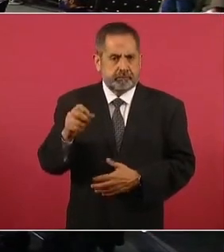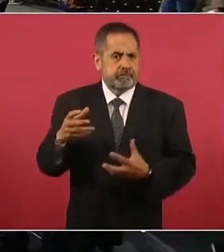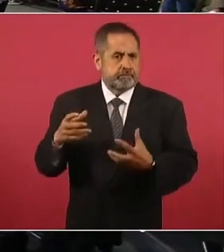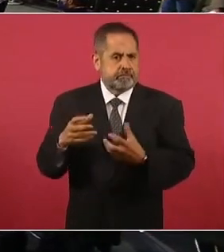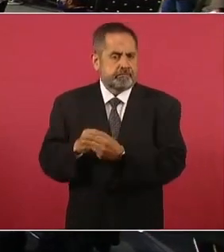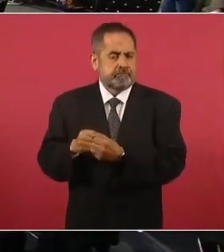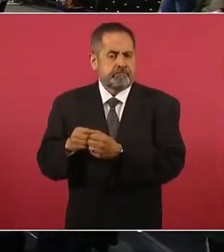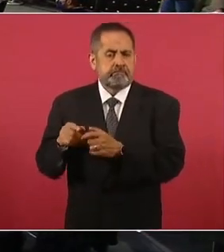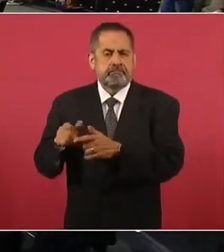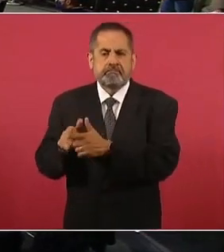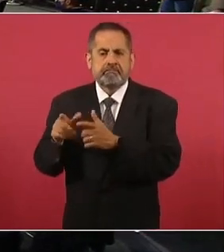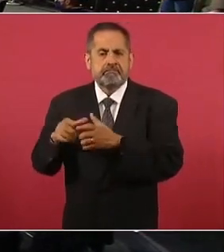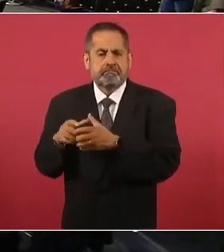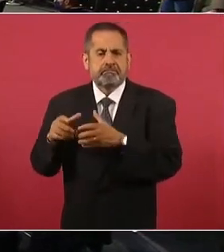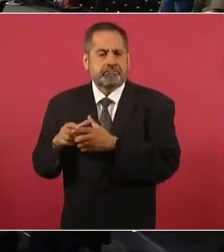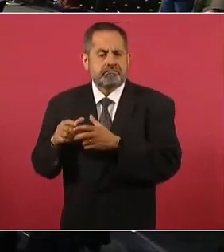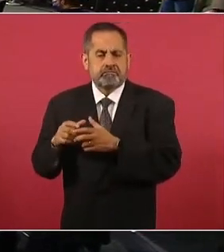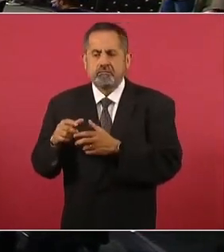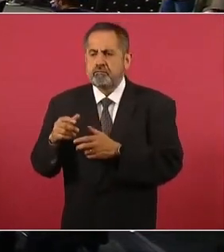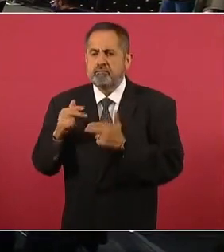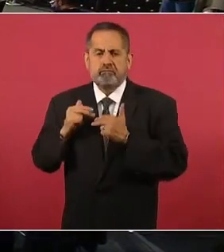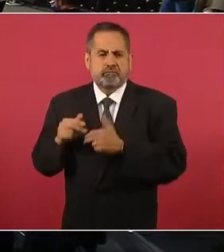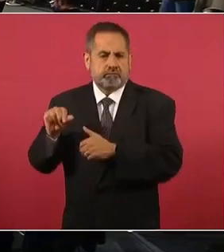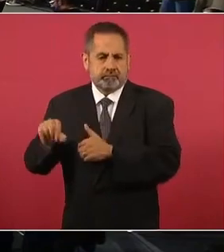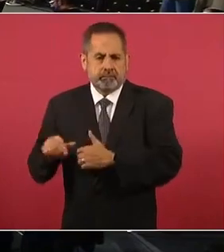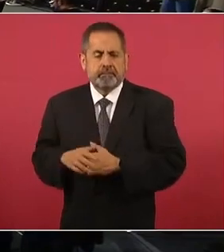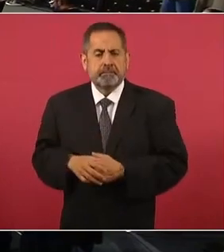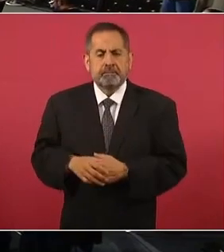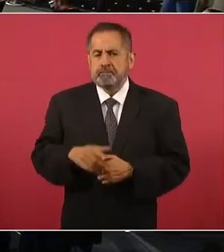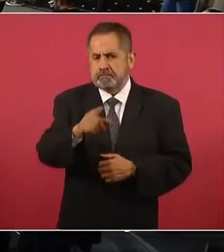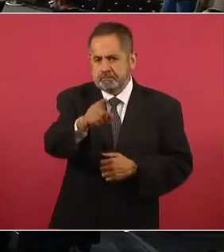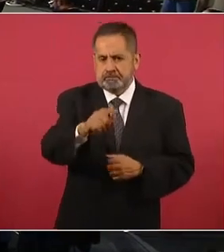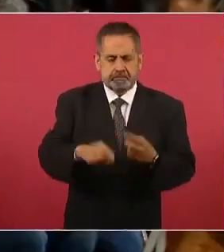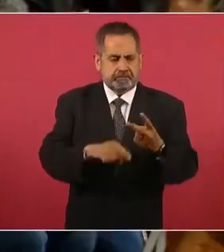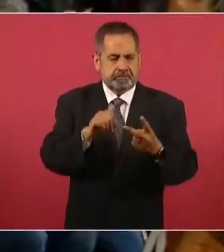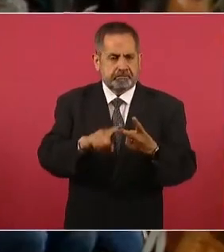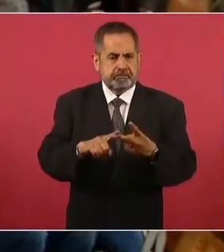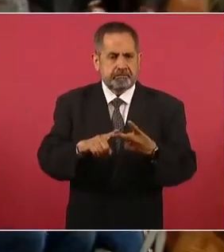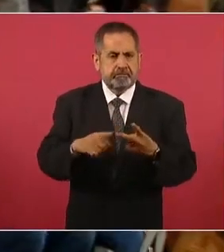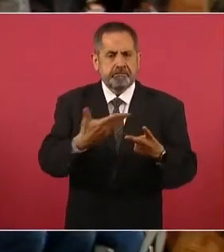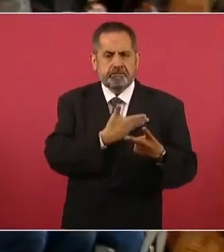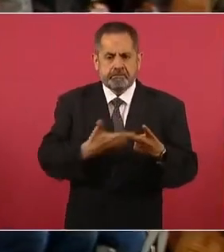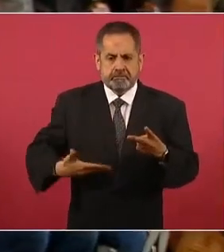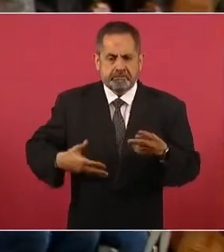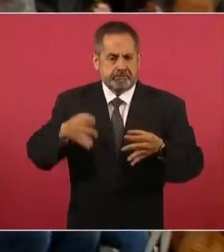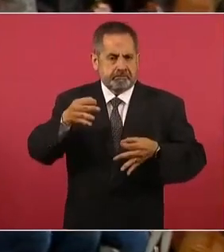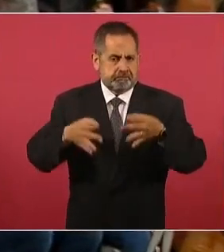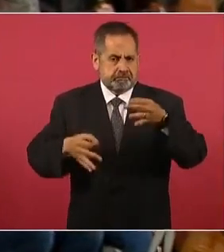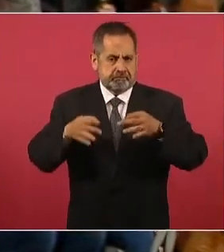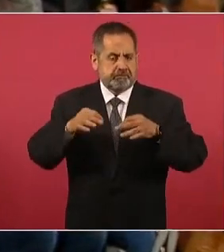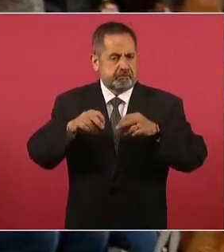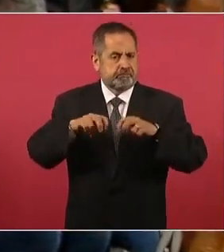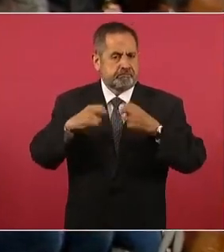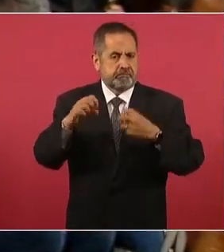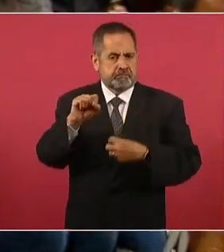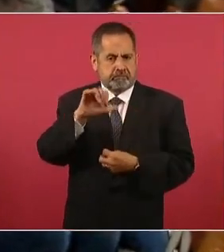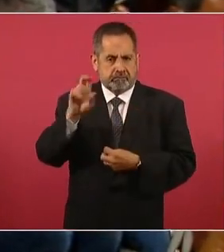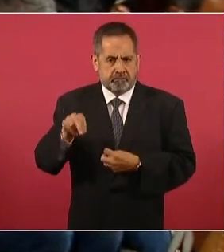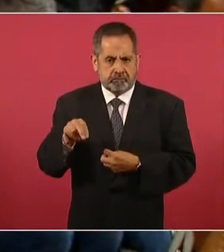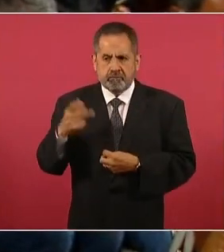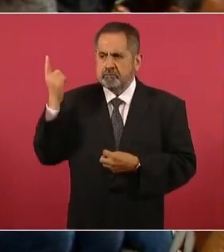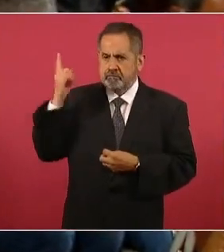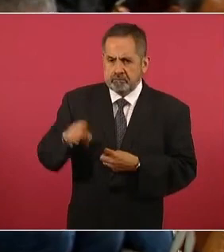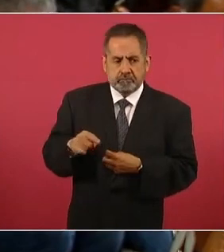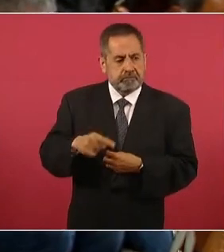Humanoid. Presidente, usted y el ministro presidente de la Suprema Corte de Justicia dieron instrucciones de revisar el caso de Claudia